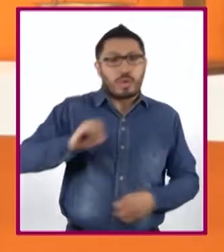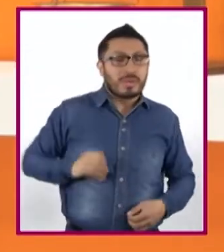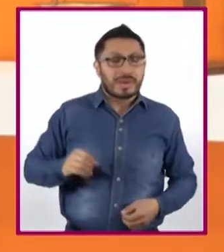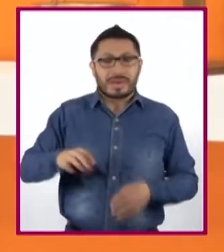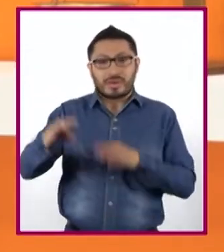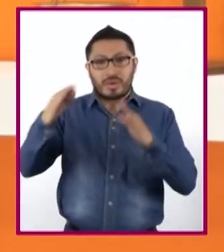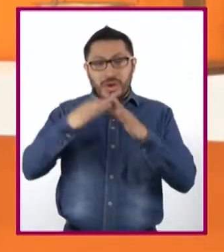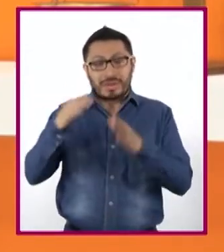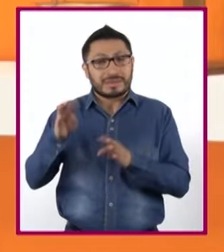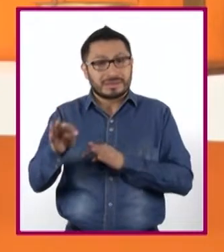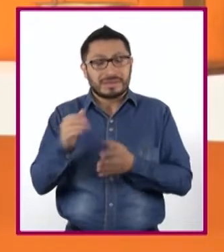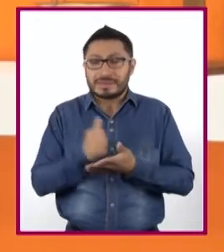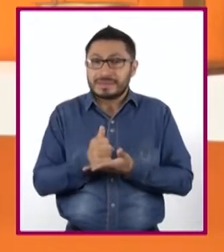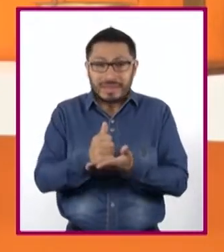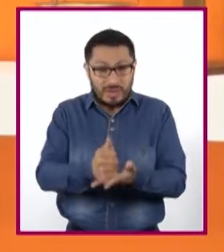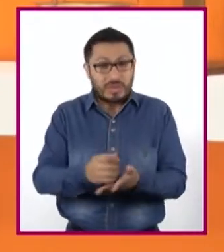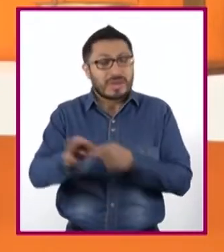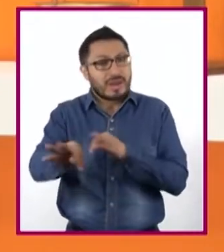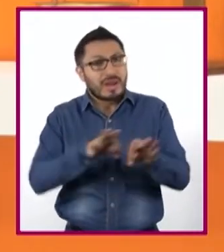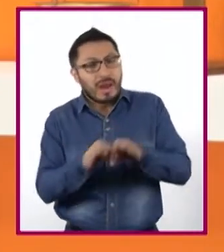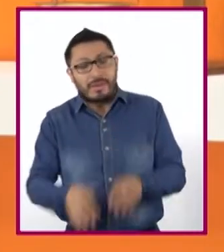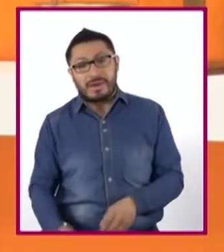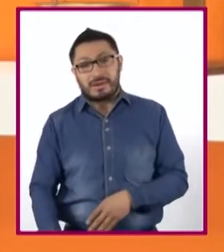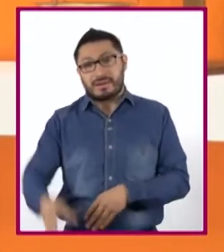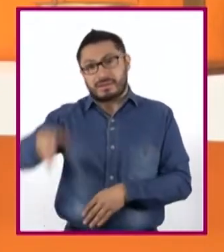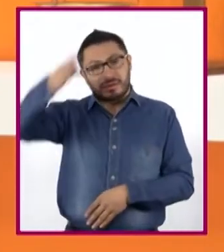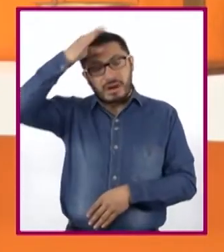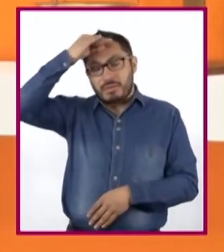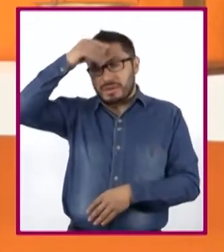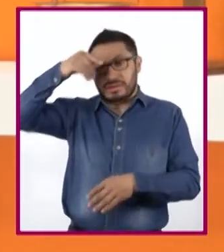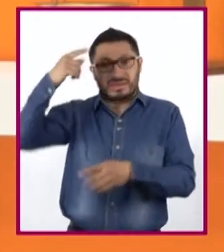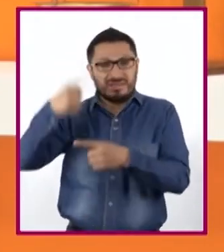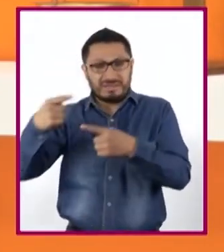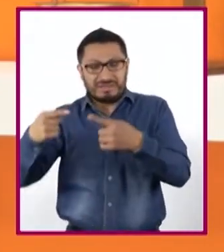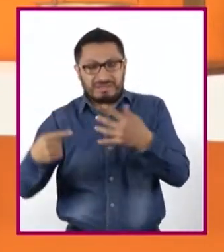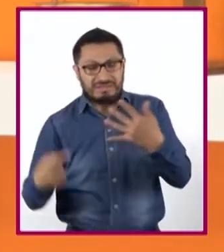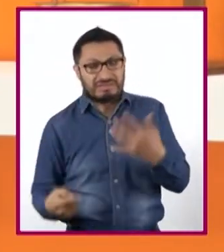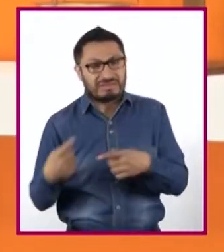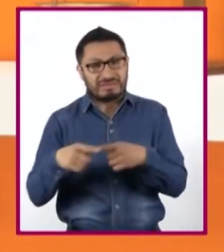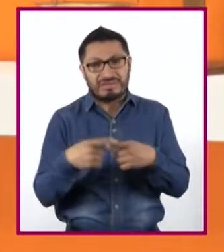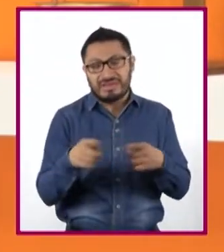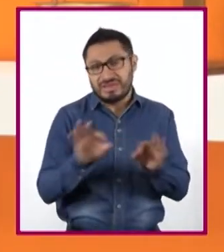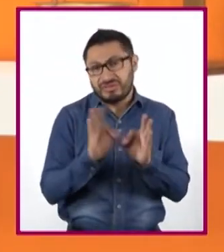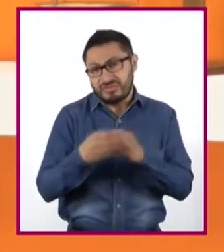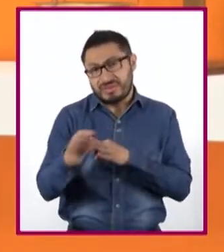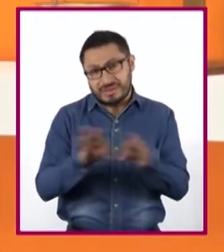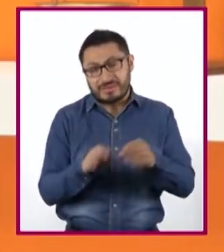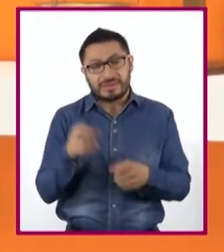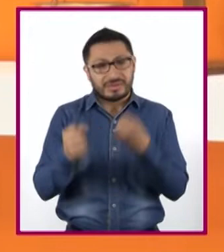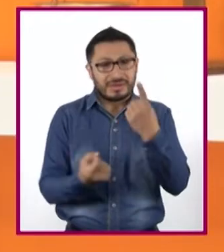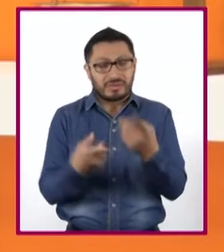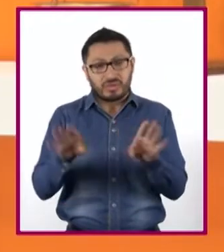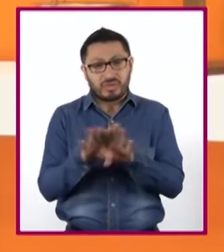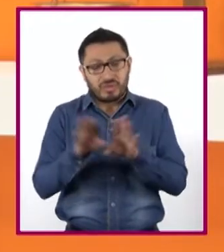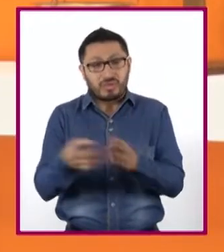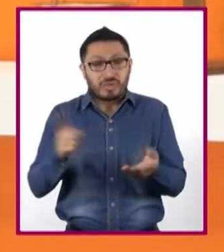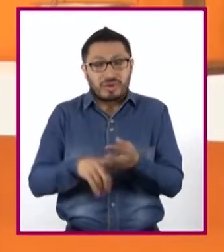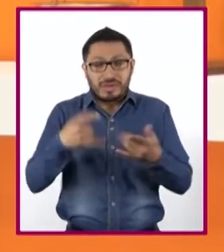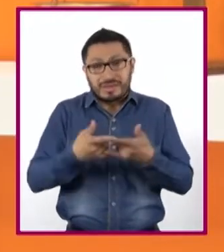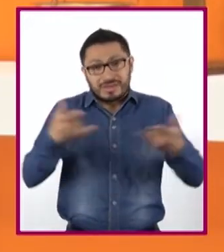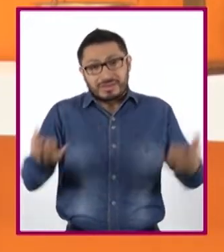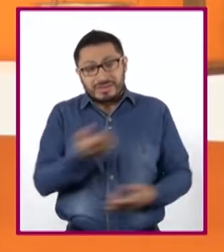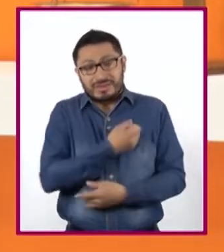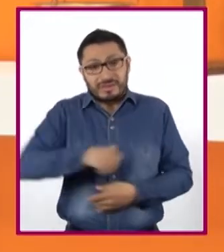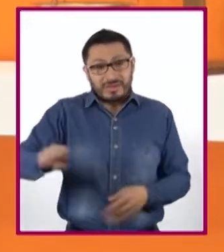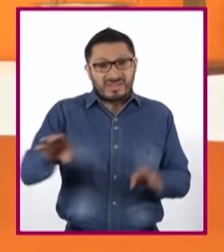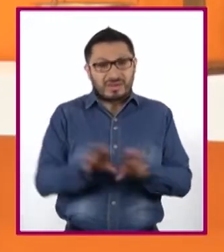las tareas de aprendizaje de los oficios. Algunos mancebos pasaron a la historia como ayudantes de personajes famosos, como el Lazarillo